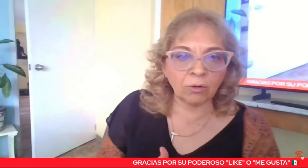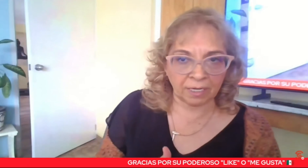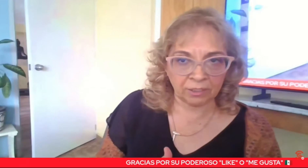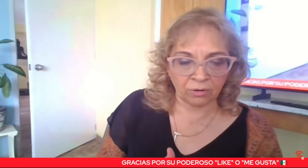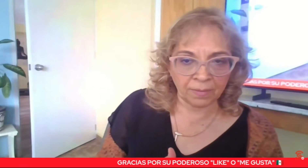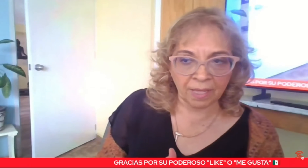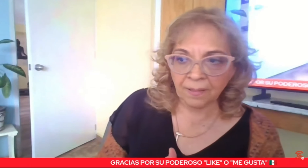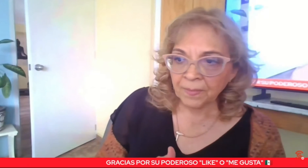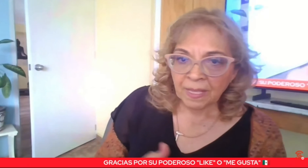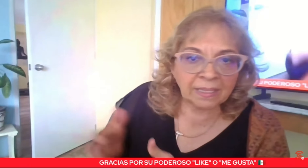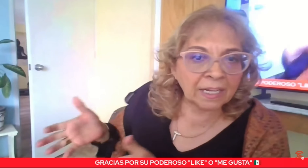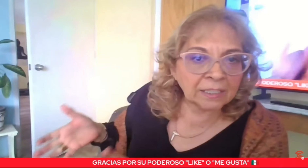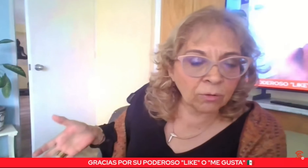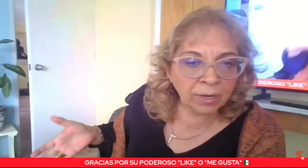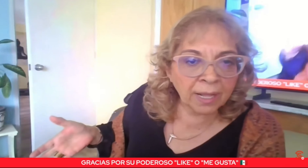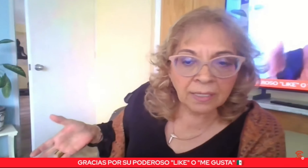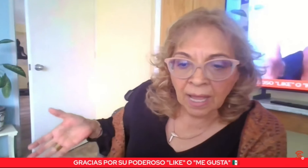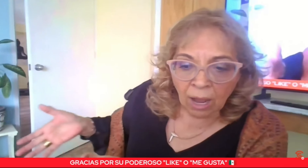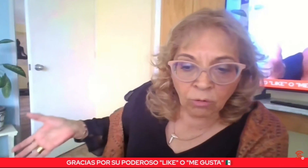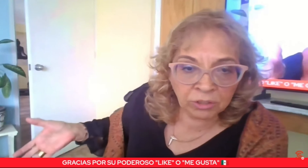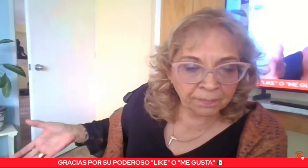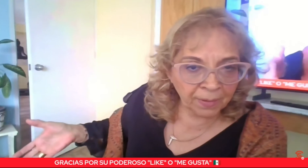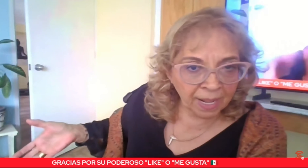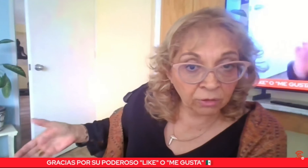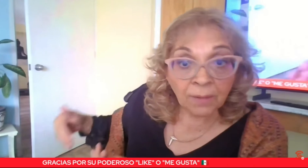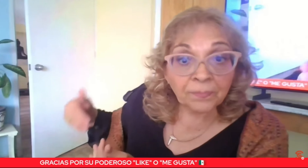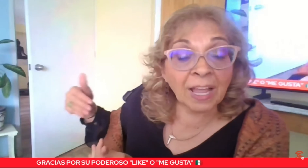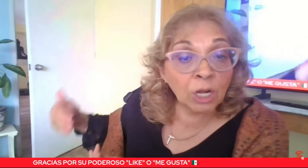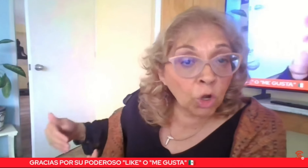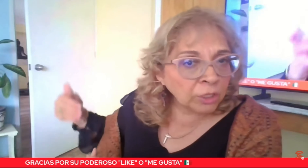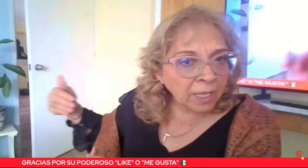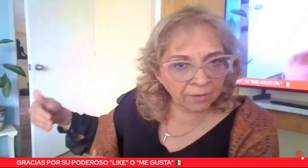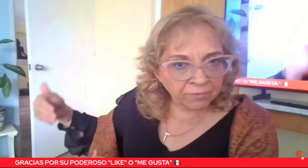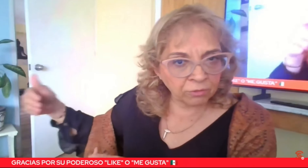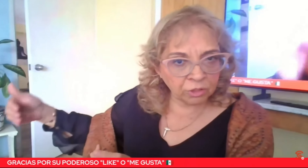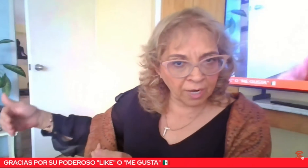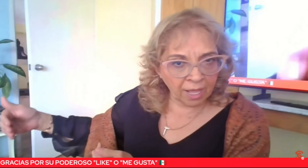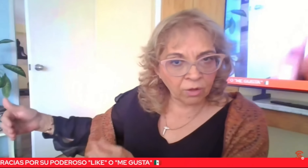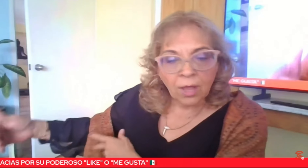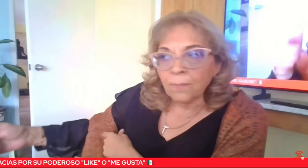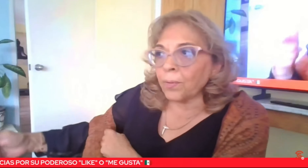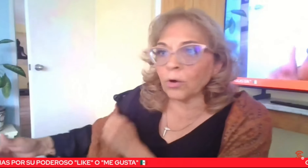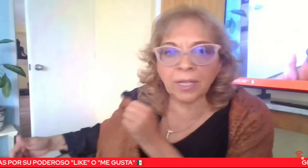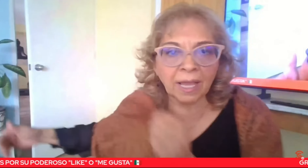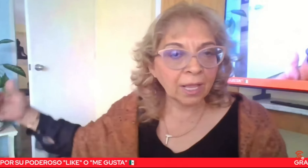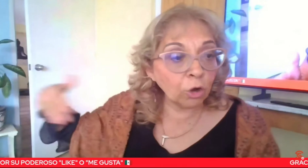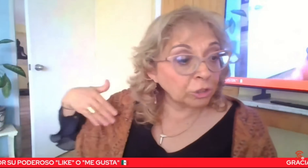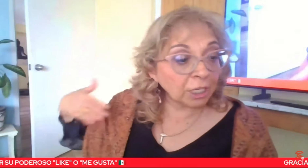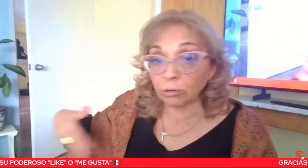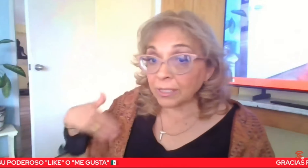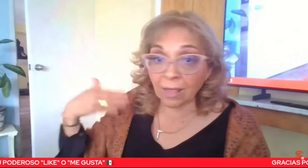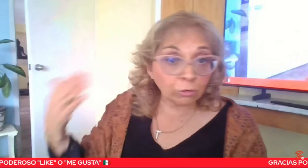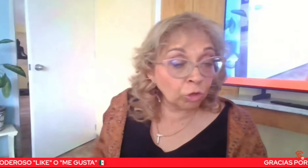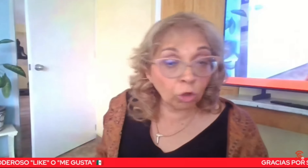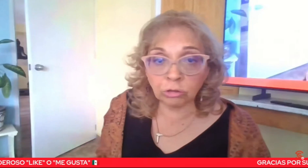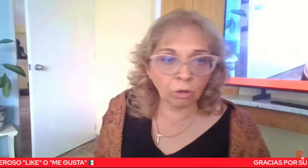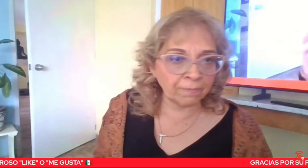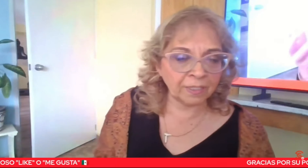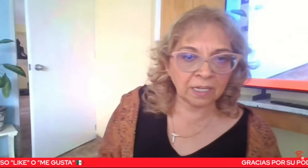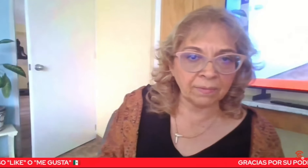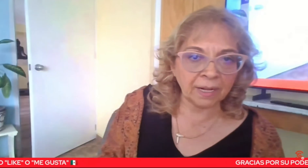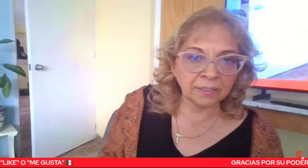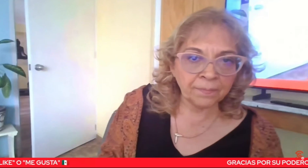de Gobernación, ¿verdad? Y tienes a unos empleados que no te han funcionado porque los resultados no